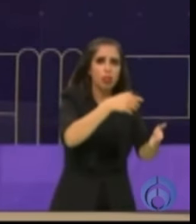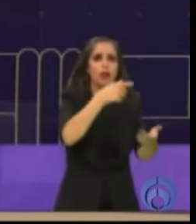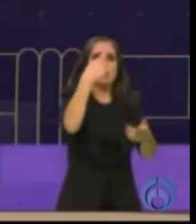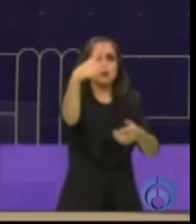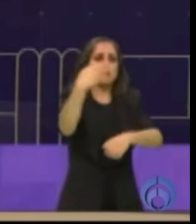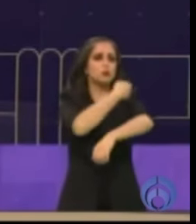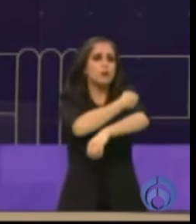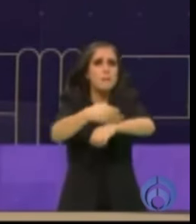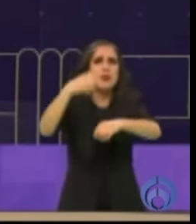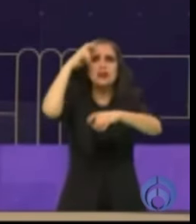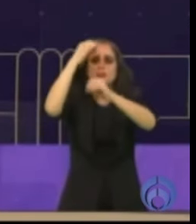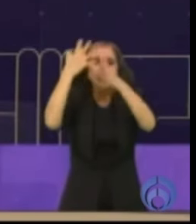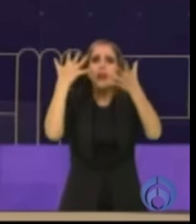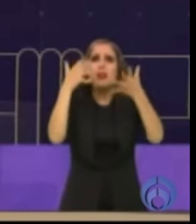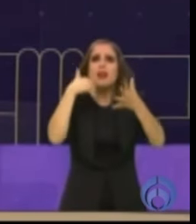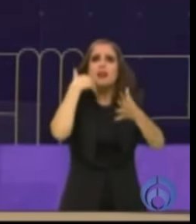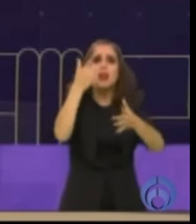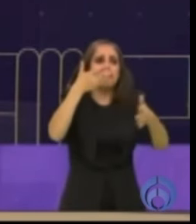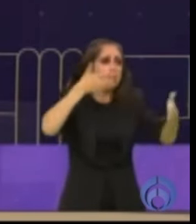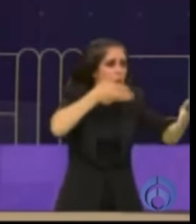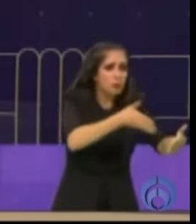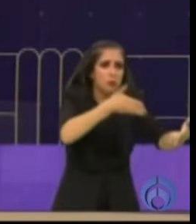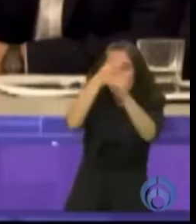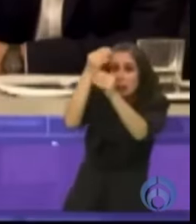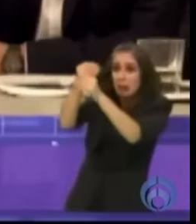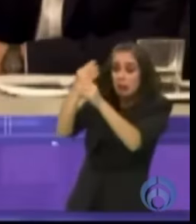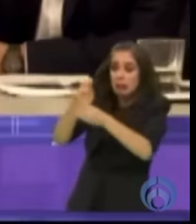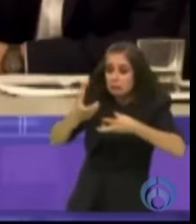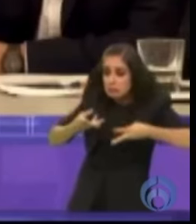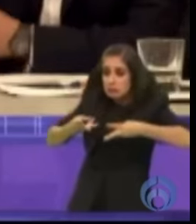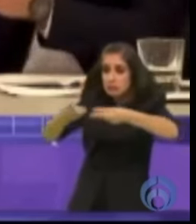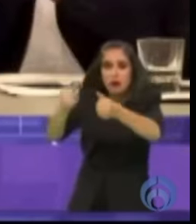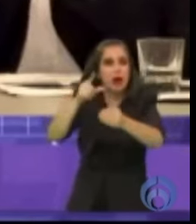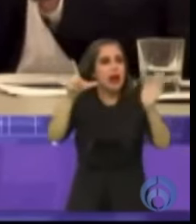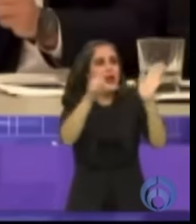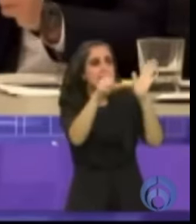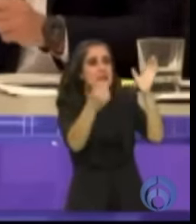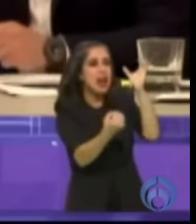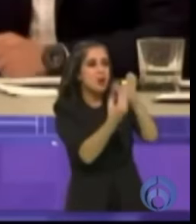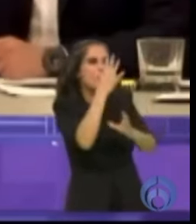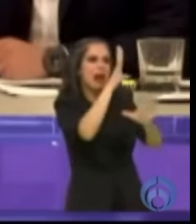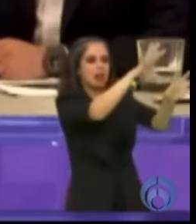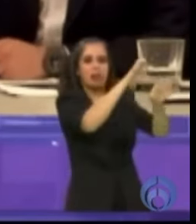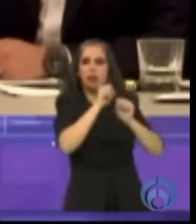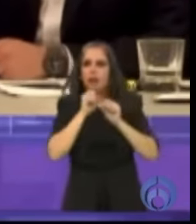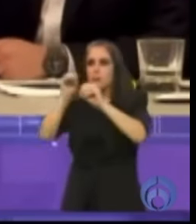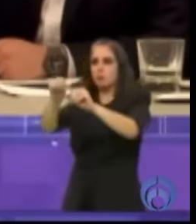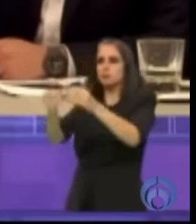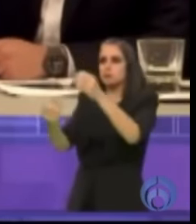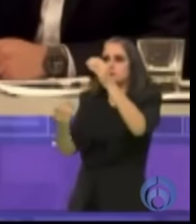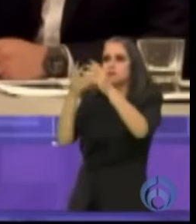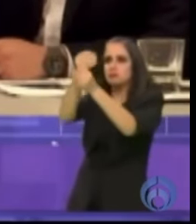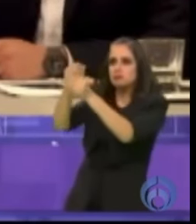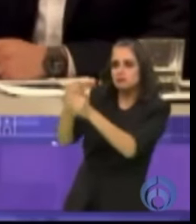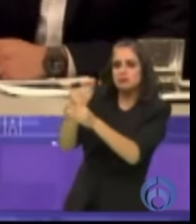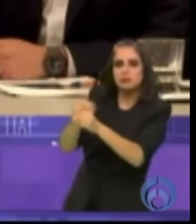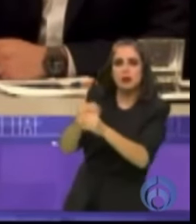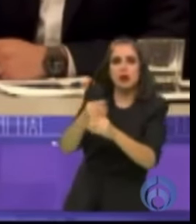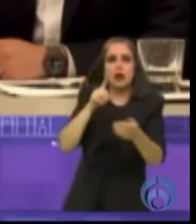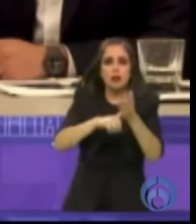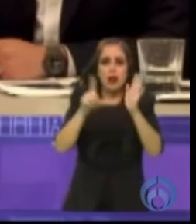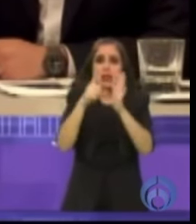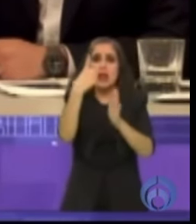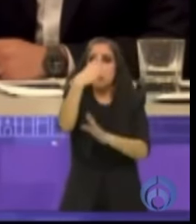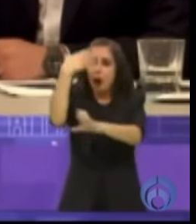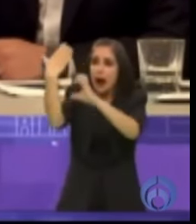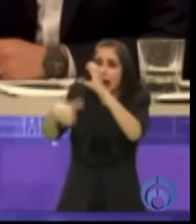la que inició los ataques. Ahí están las dos personalidades, las dos inteligencias, las dos propuestas. Y eso es lo que la gente